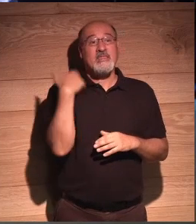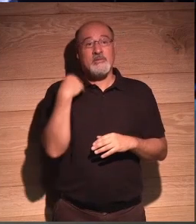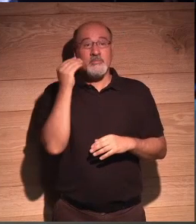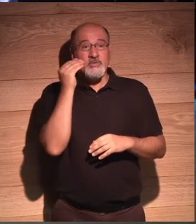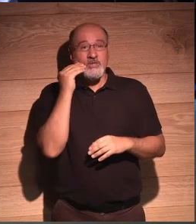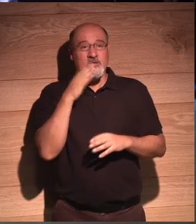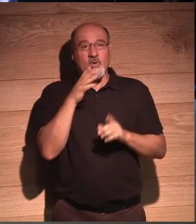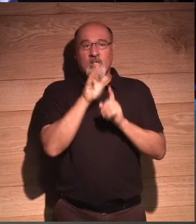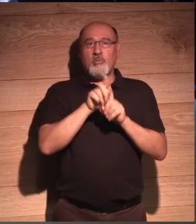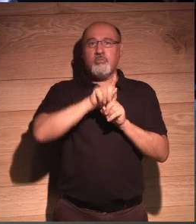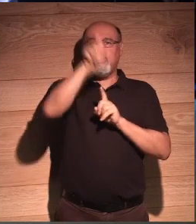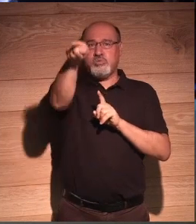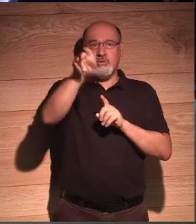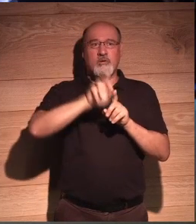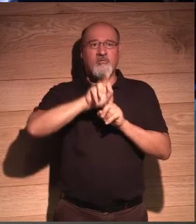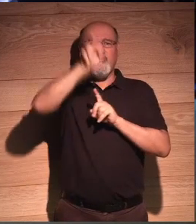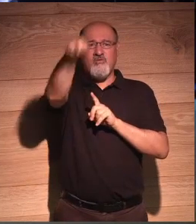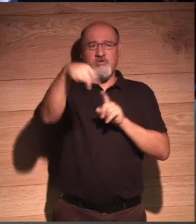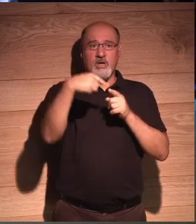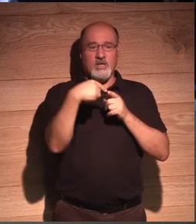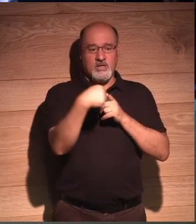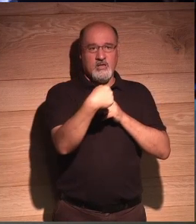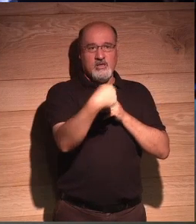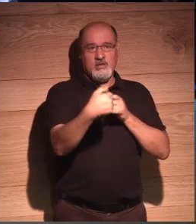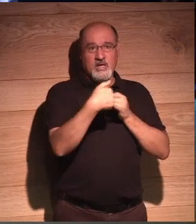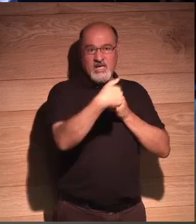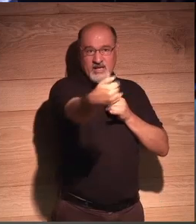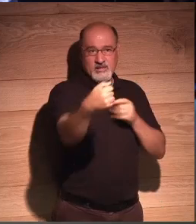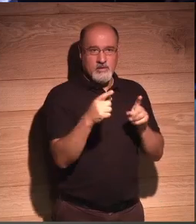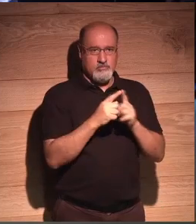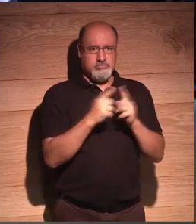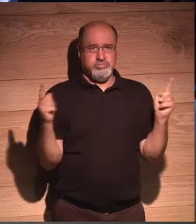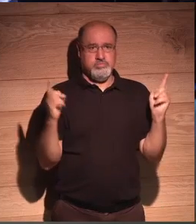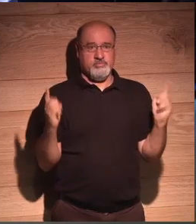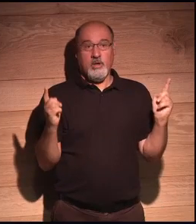que se iba en línea recta. Y gracias a estos señores pues he descubierto que no.